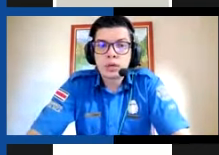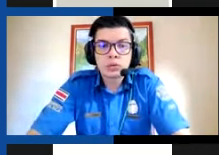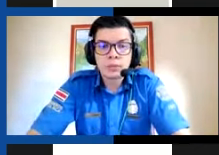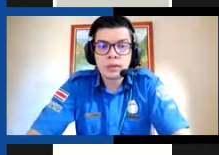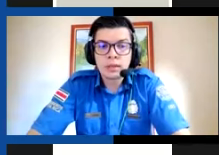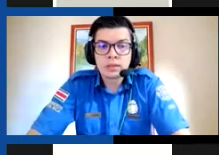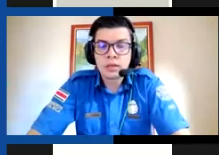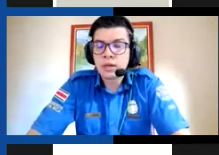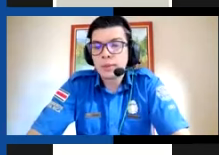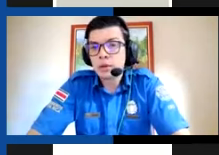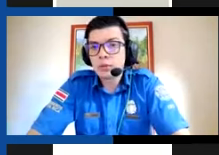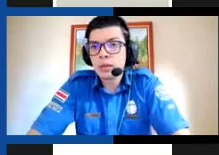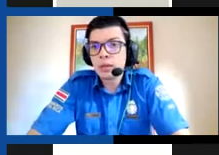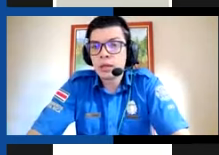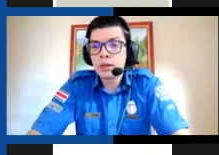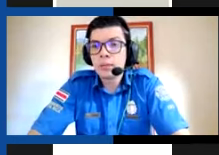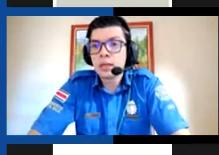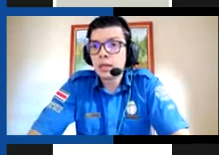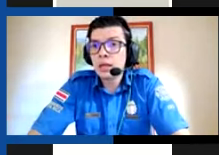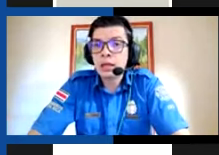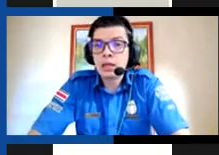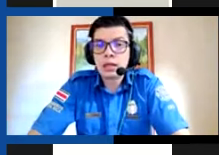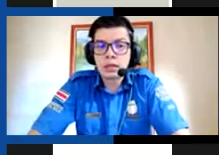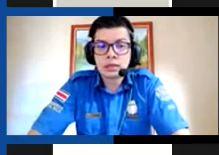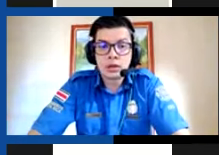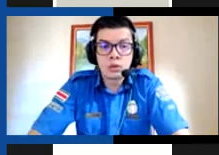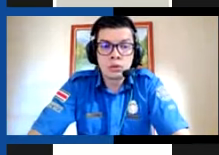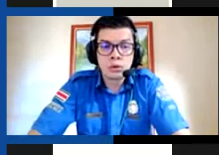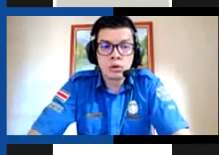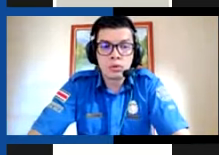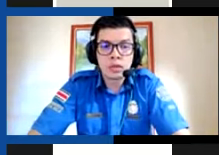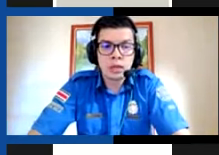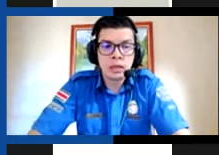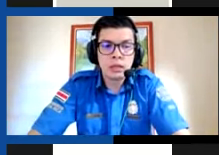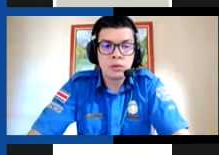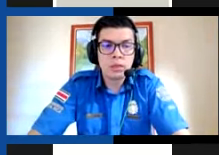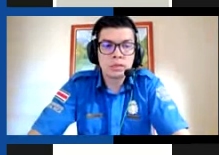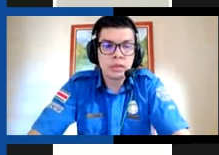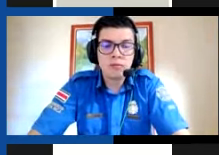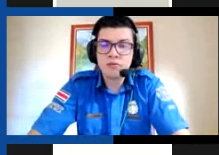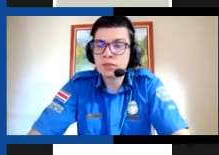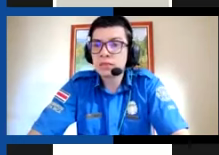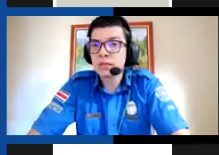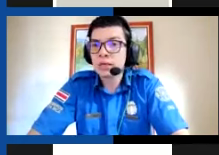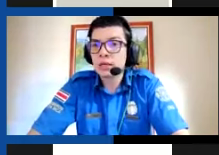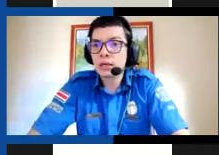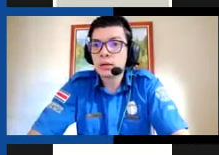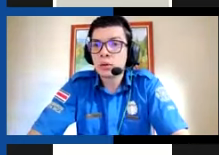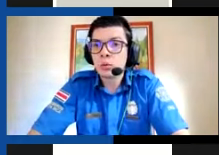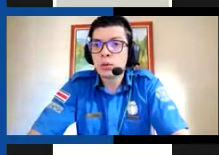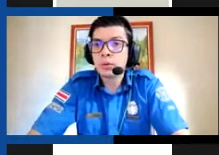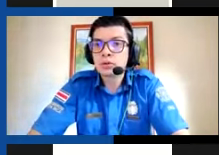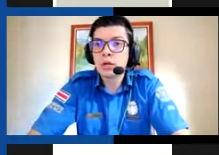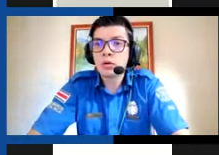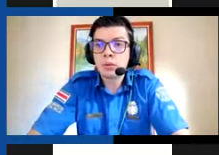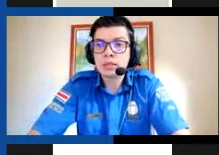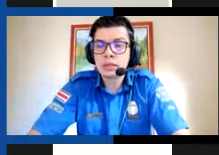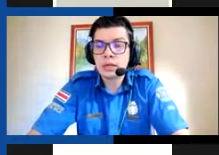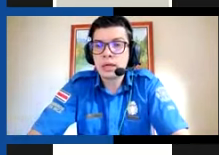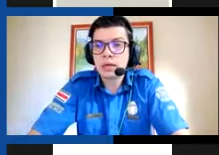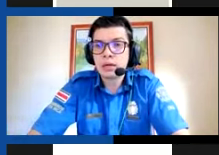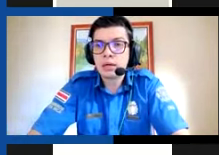porque justamente ese reglamento viene de salud como tal y no hace énfasis en que una persona no